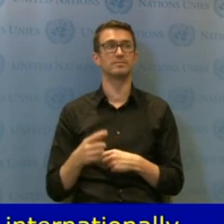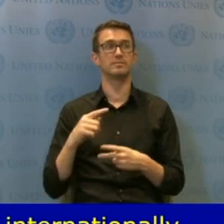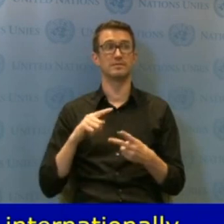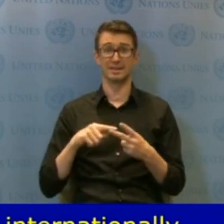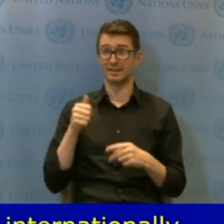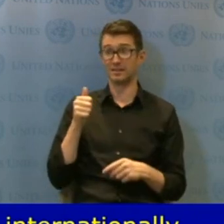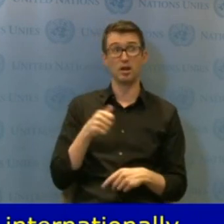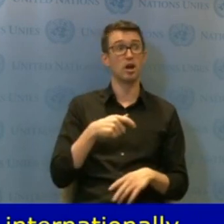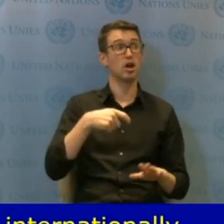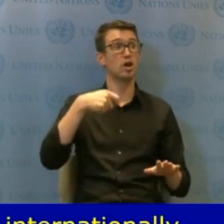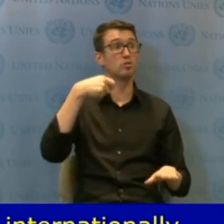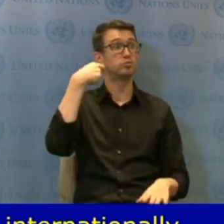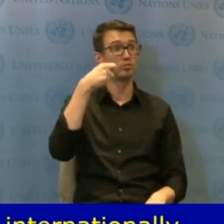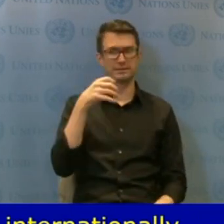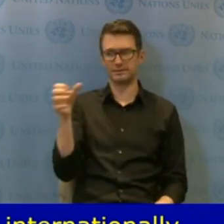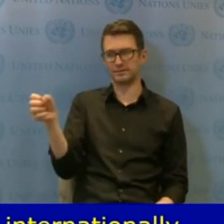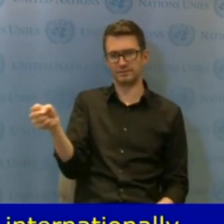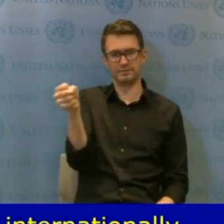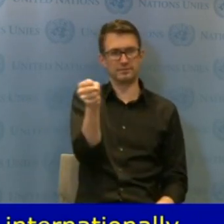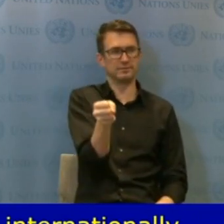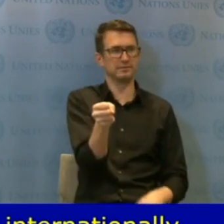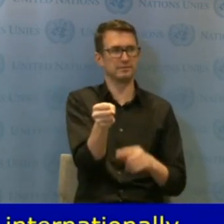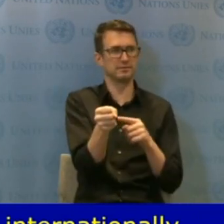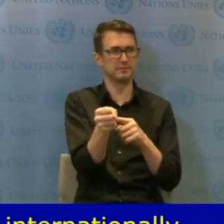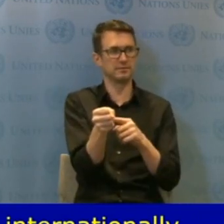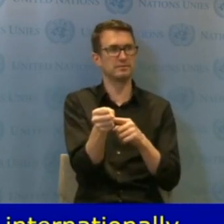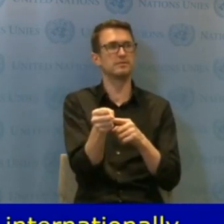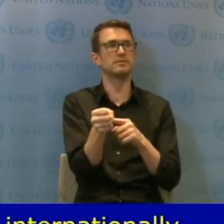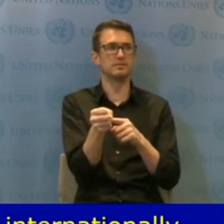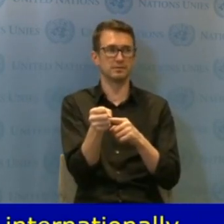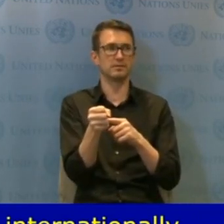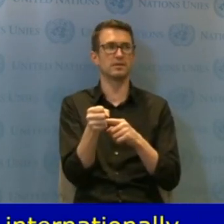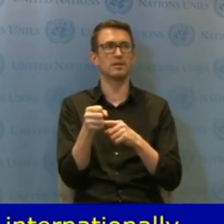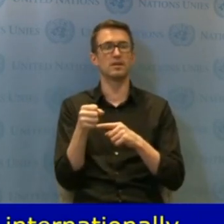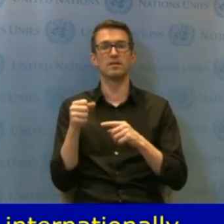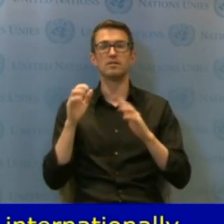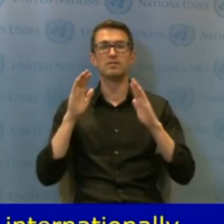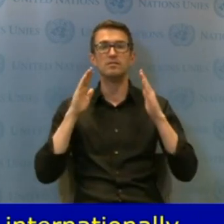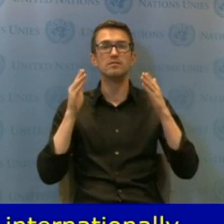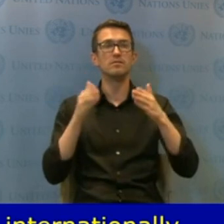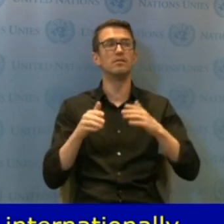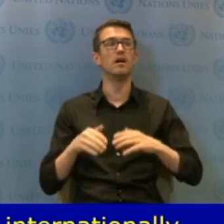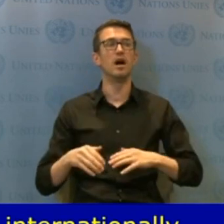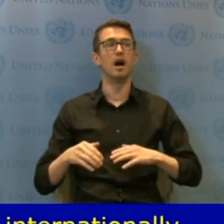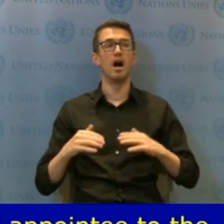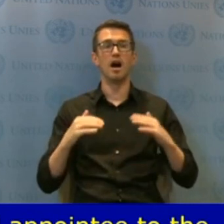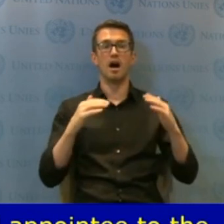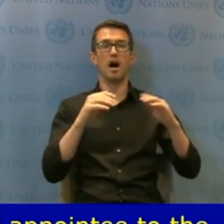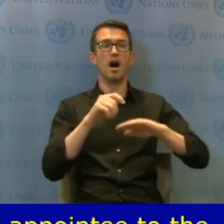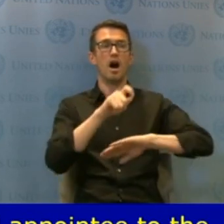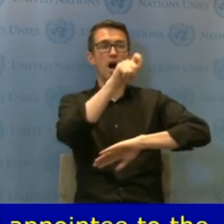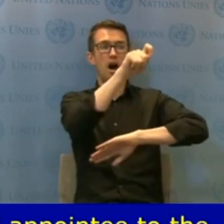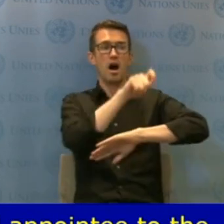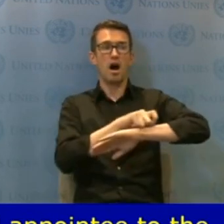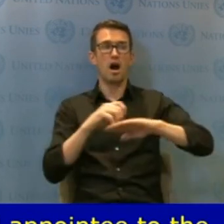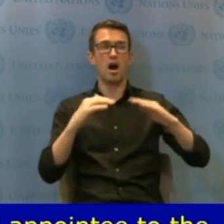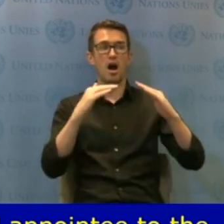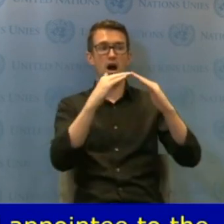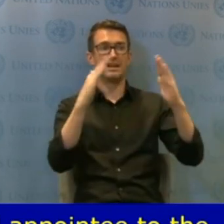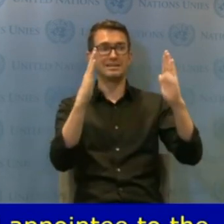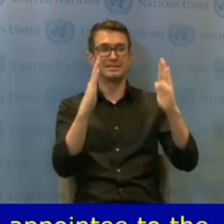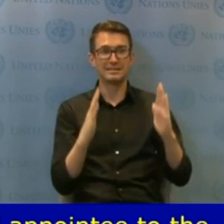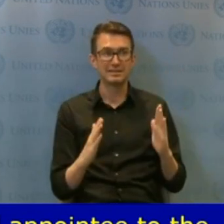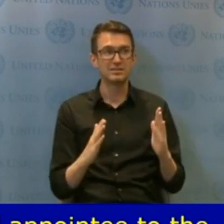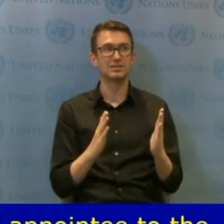Estados Unidos. En 2003, el doctor Pineda fundó World Enablement Initiative